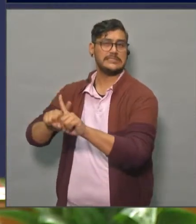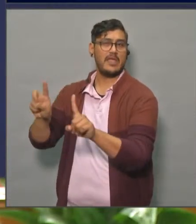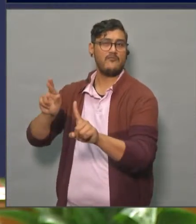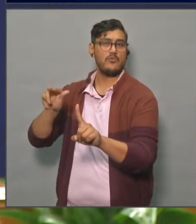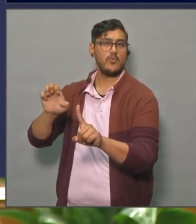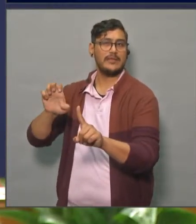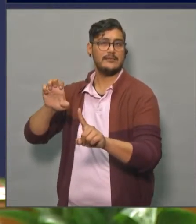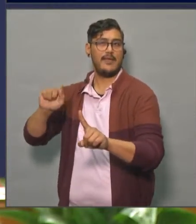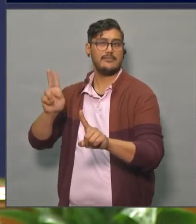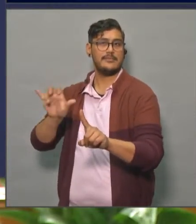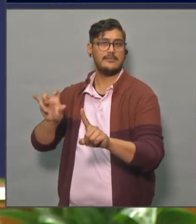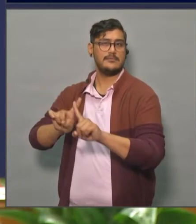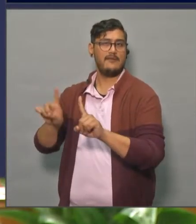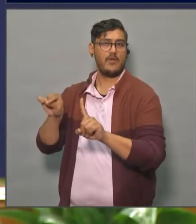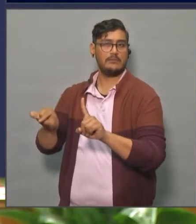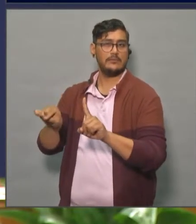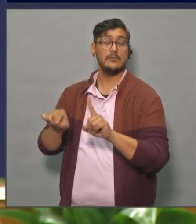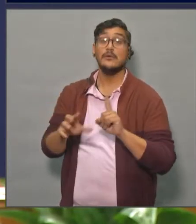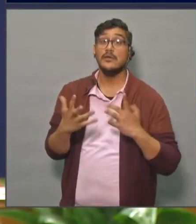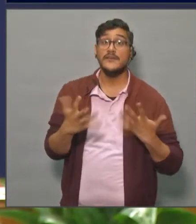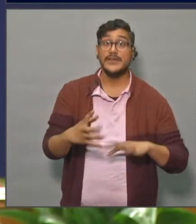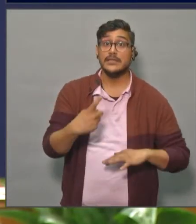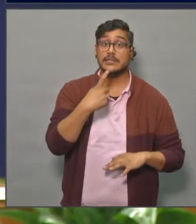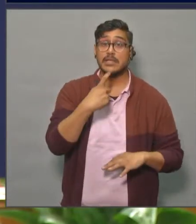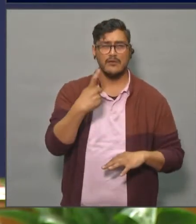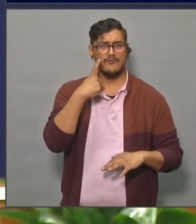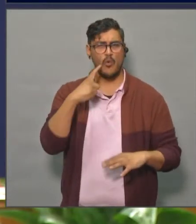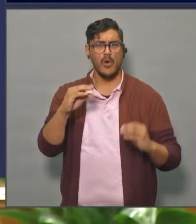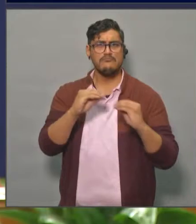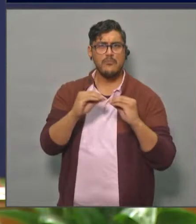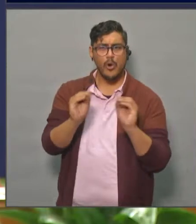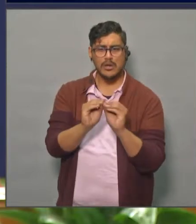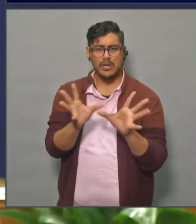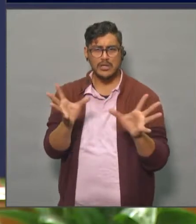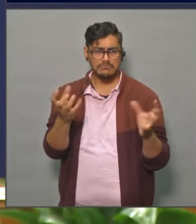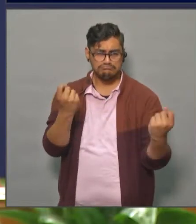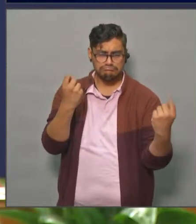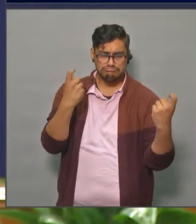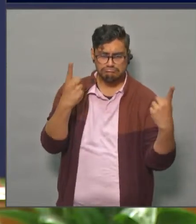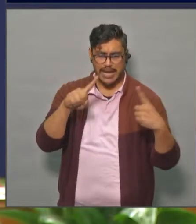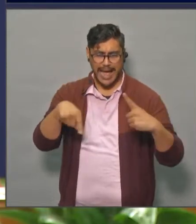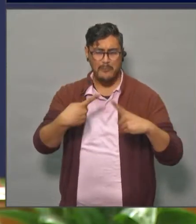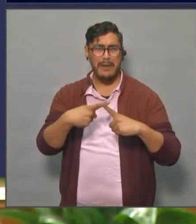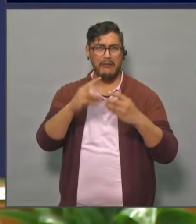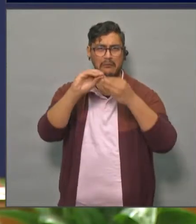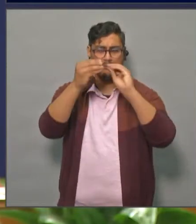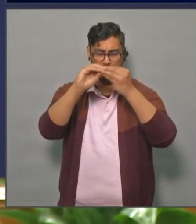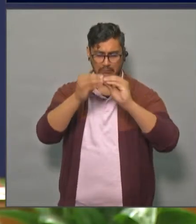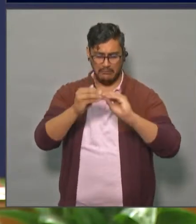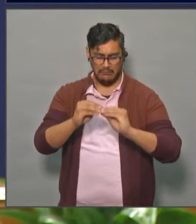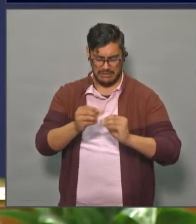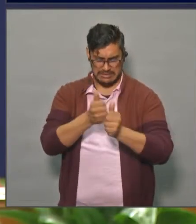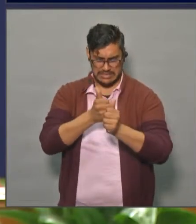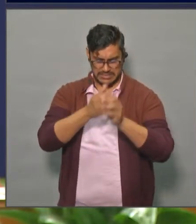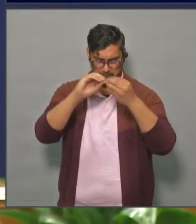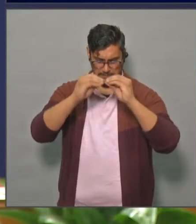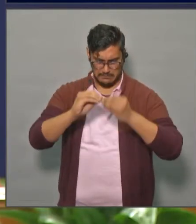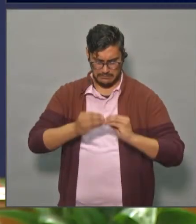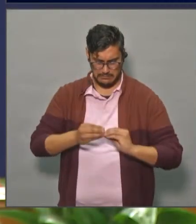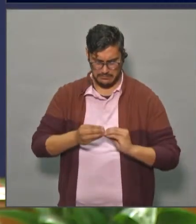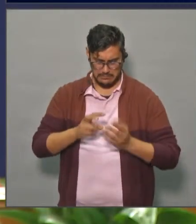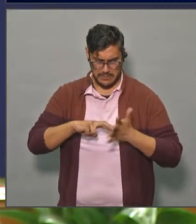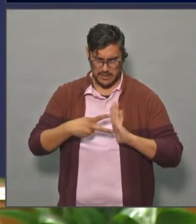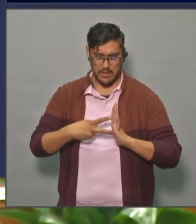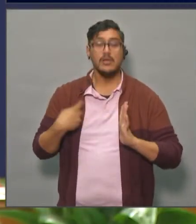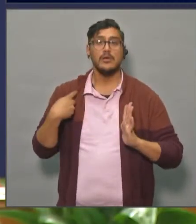etnicidad. Como mencioné, para mejor comprender lo que significan estos números, analizamos estos